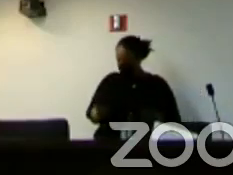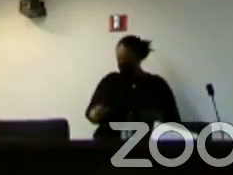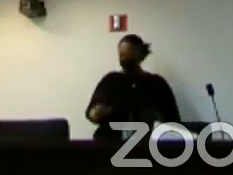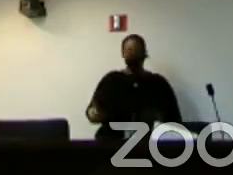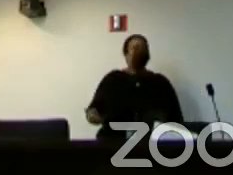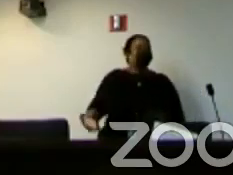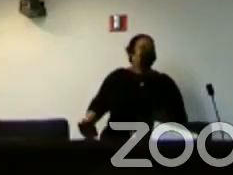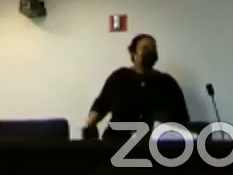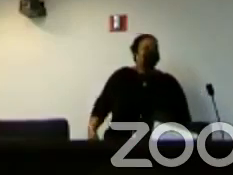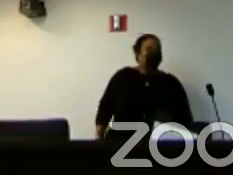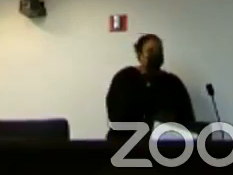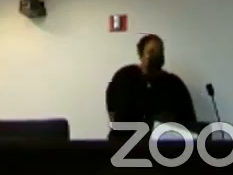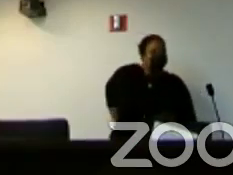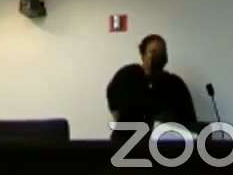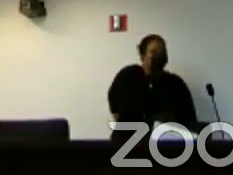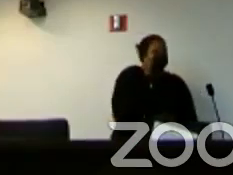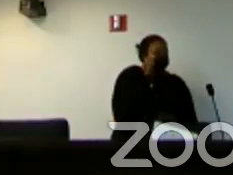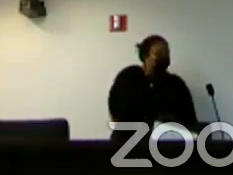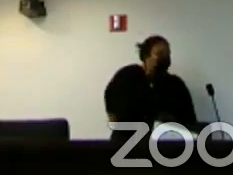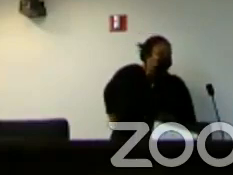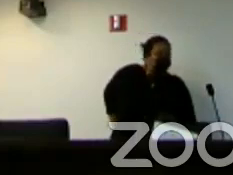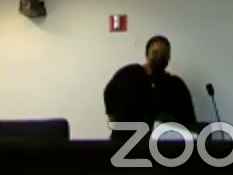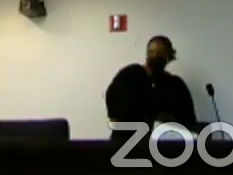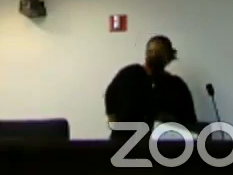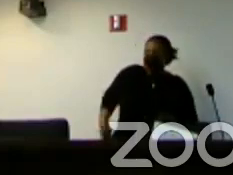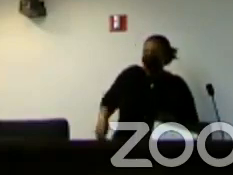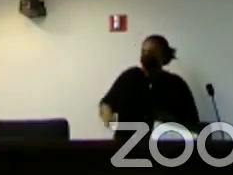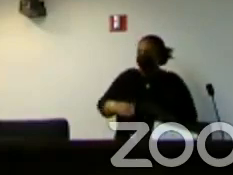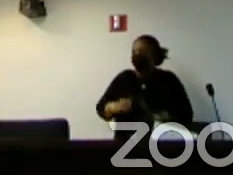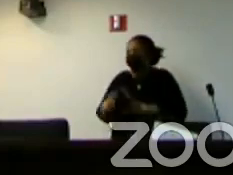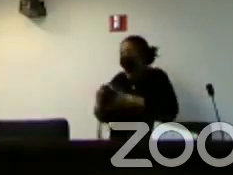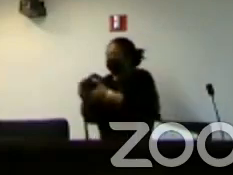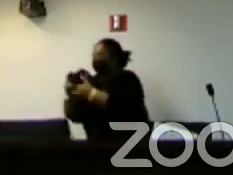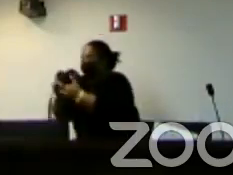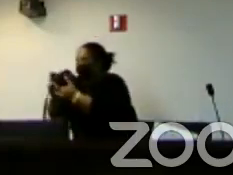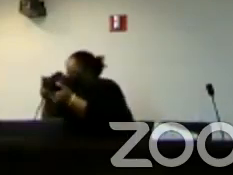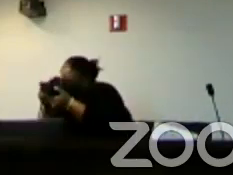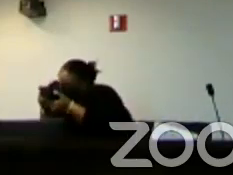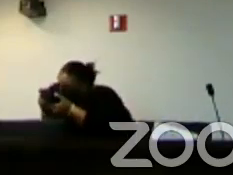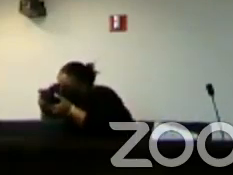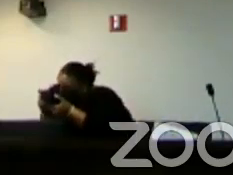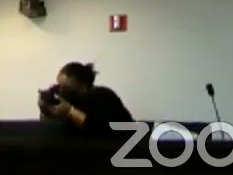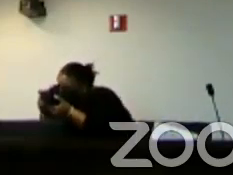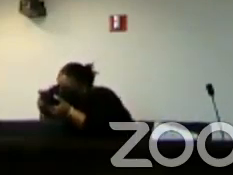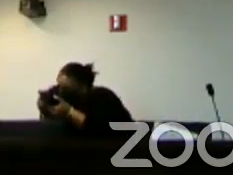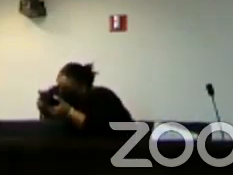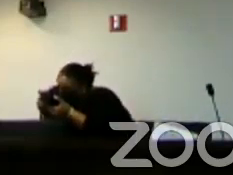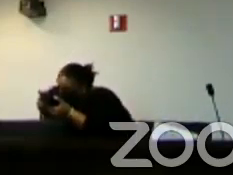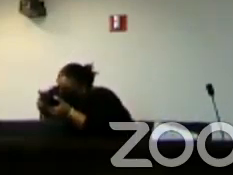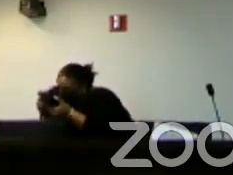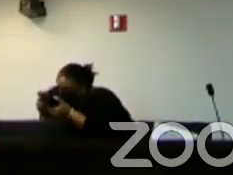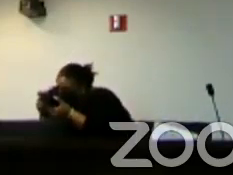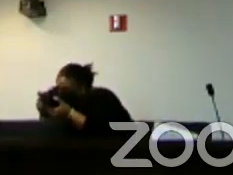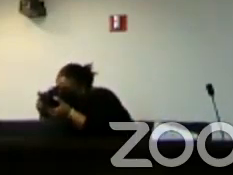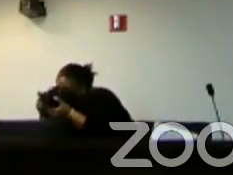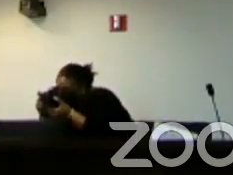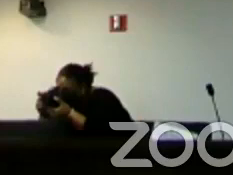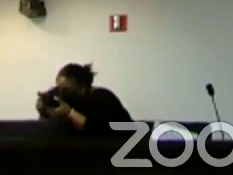cuando más demanda yo tengo, yo puedo salir antes o después de eso, o eso es, tiene que ser exclusivamente como le dicen